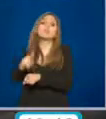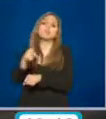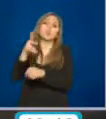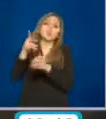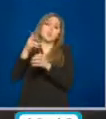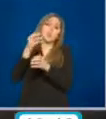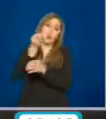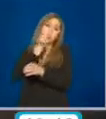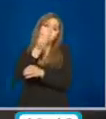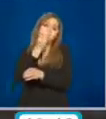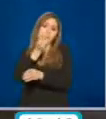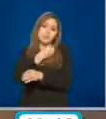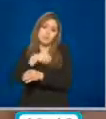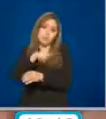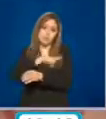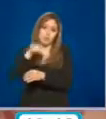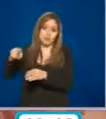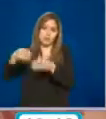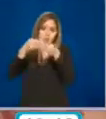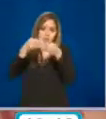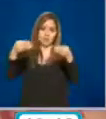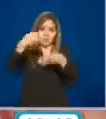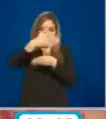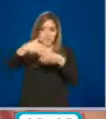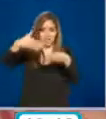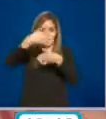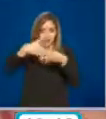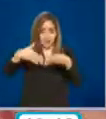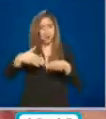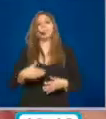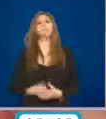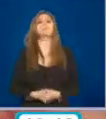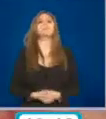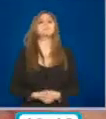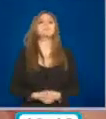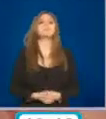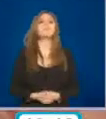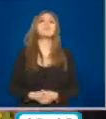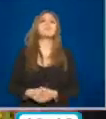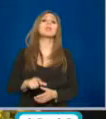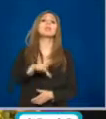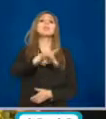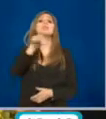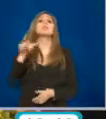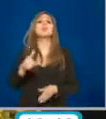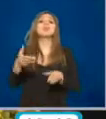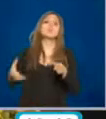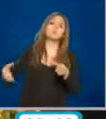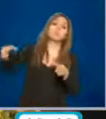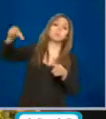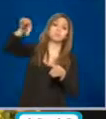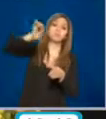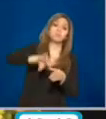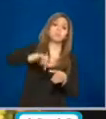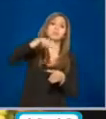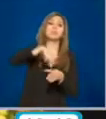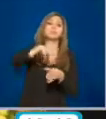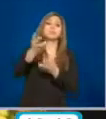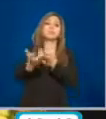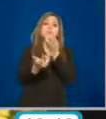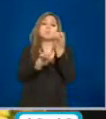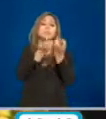de nuestra calabaza, en este caso, de nuestro ingrediente. Vamos a verterlo y solamente lo Ok. vamos a dejar a que quede